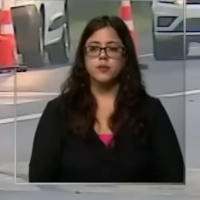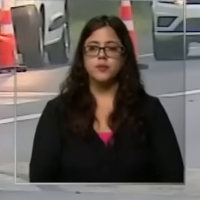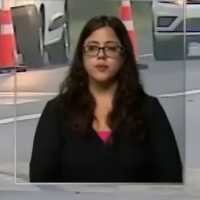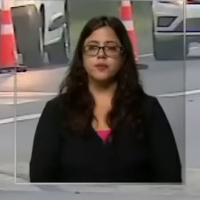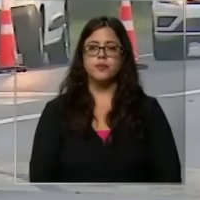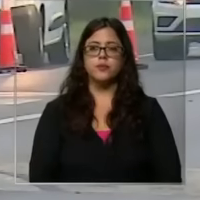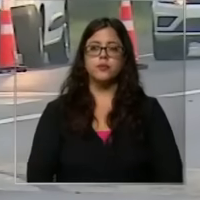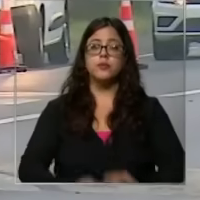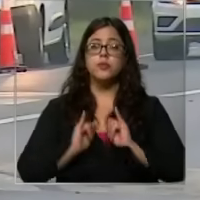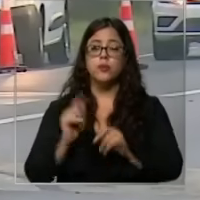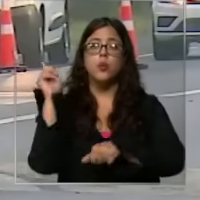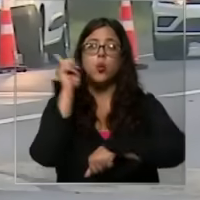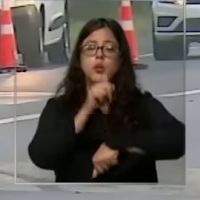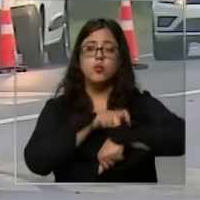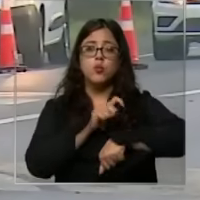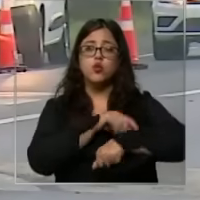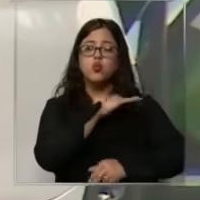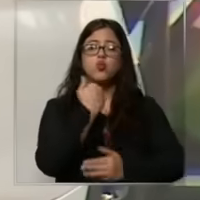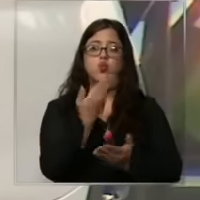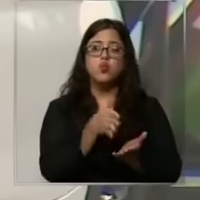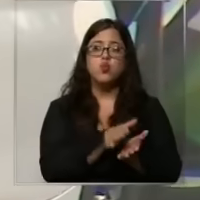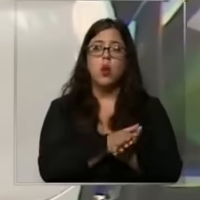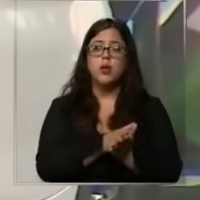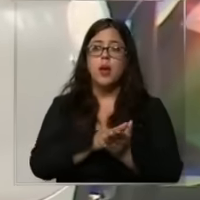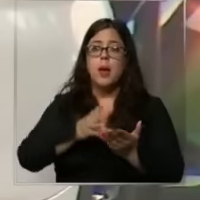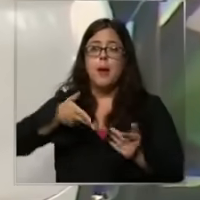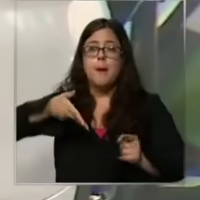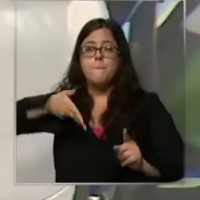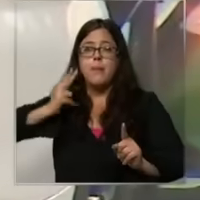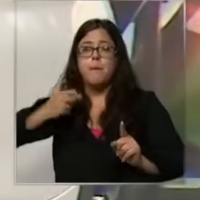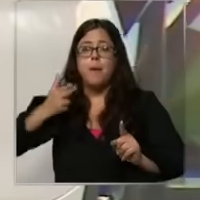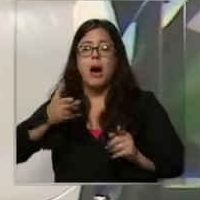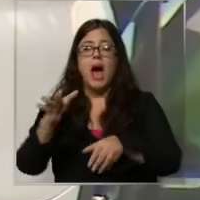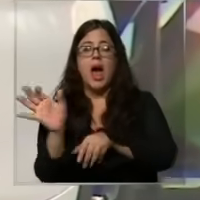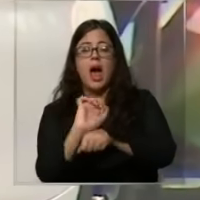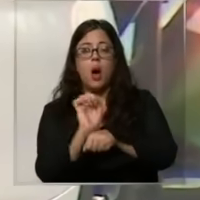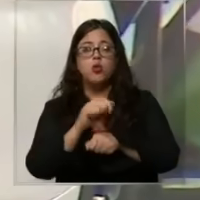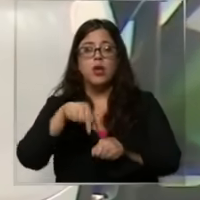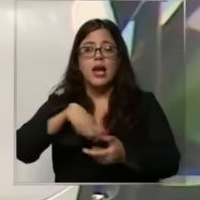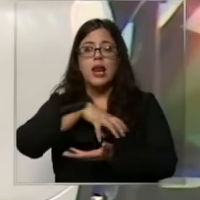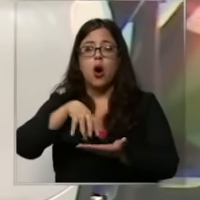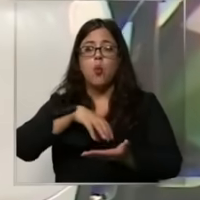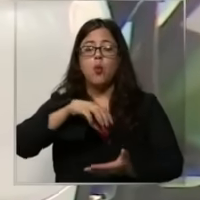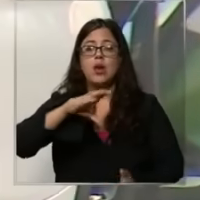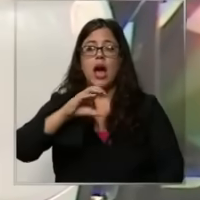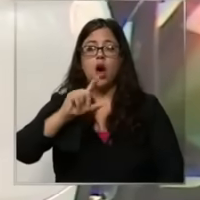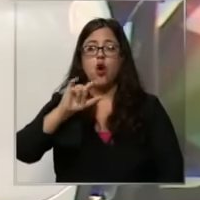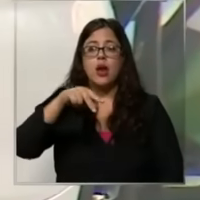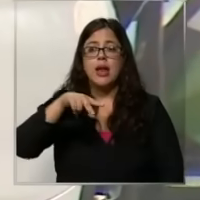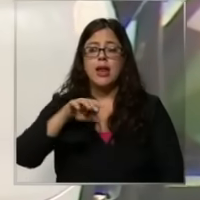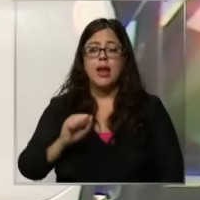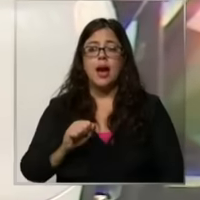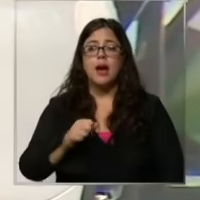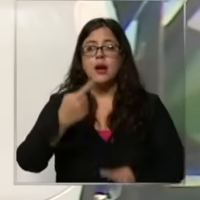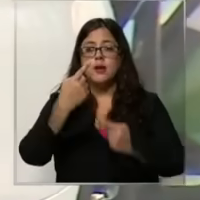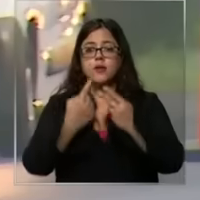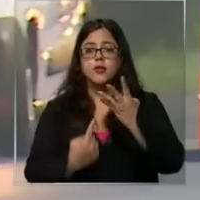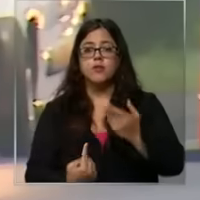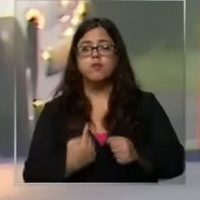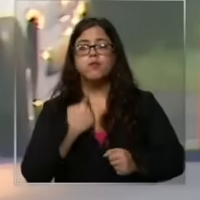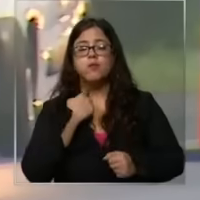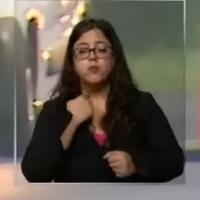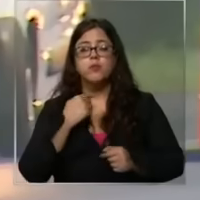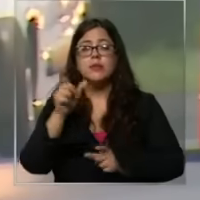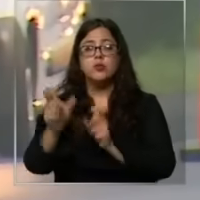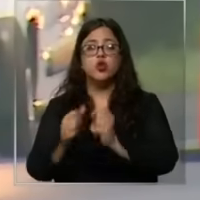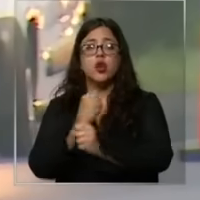Sí, en información de último minuto, un asesinato a disparos. Se ha encontrado un vehículo acá en Colina con diversos impactos de bala. Según